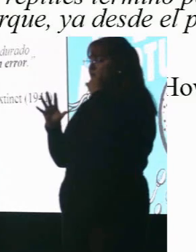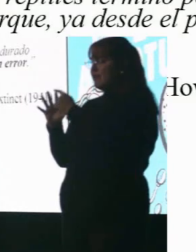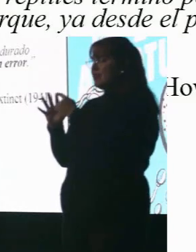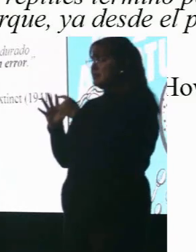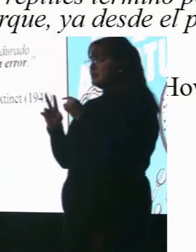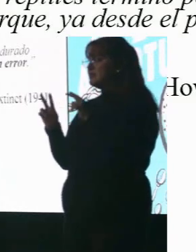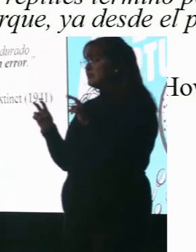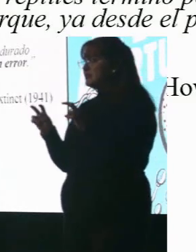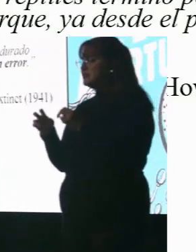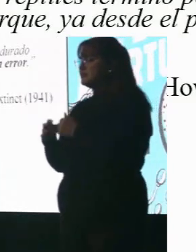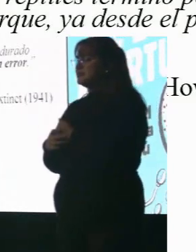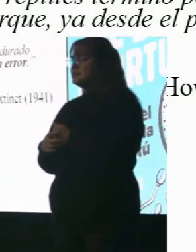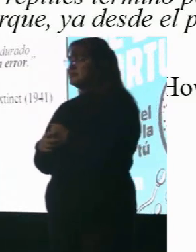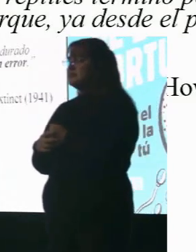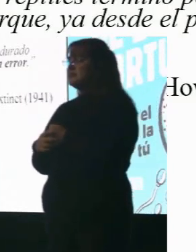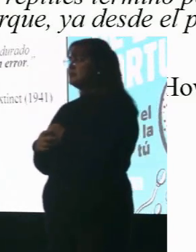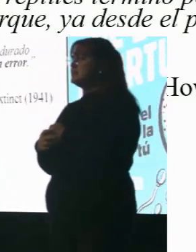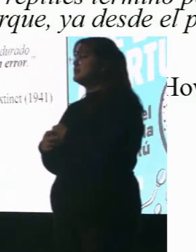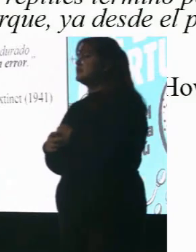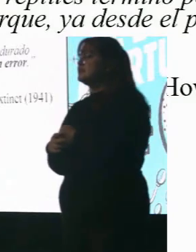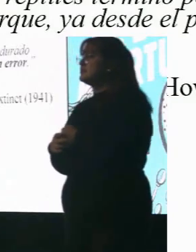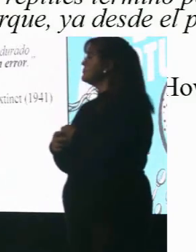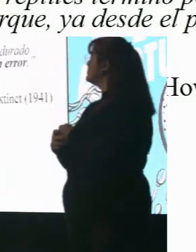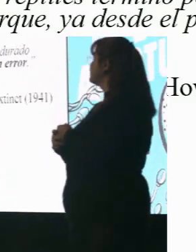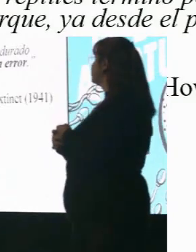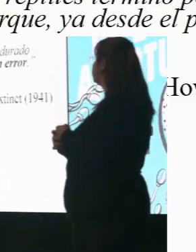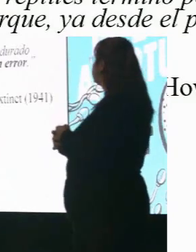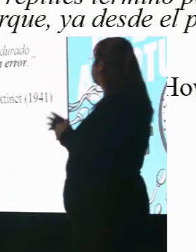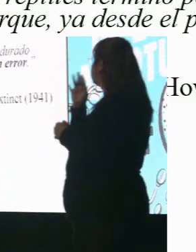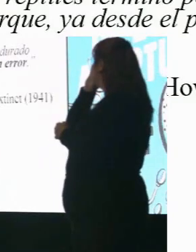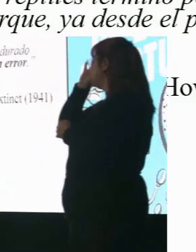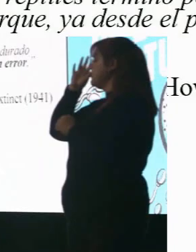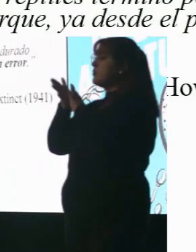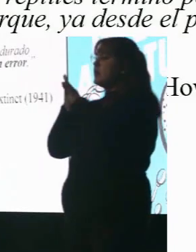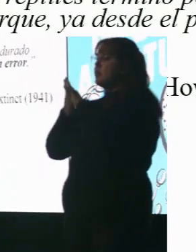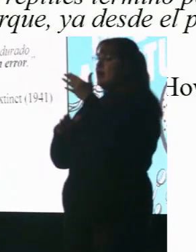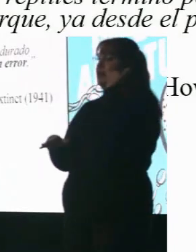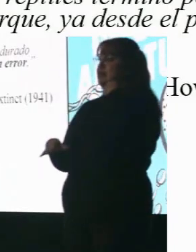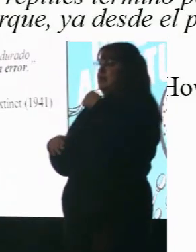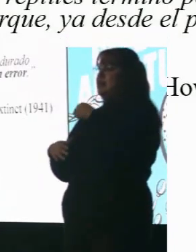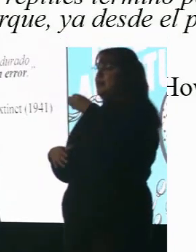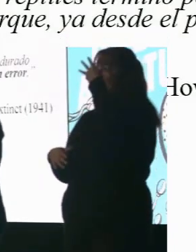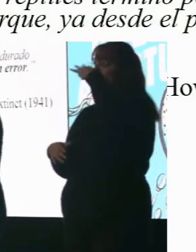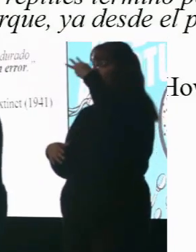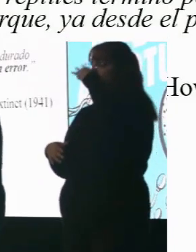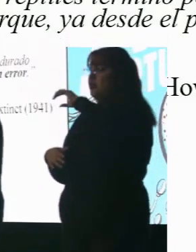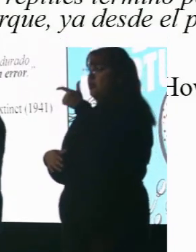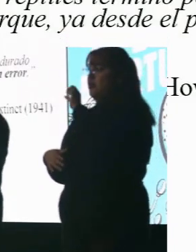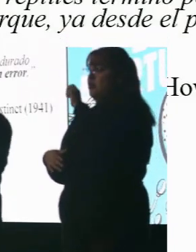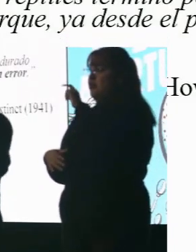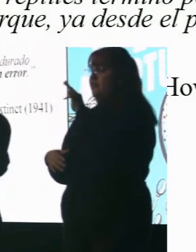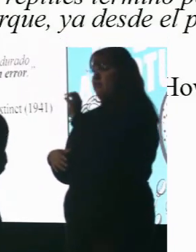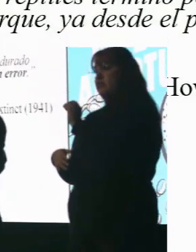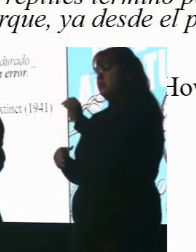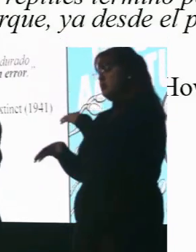meteorito cayó ahí en el Golfo de México, en la península de Yucatán, en Chicxulub, y entonces todos sabemos